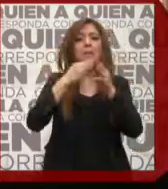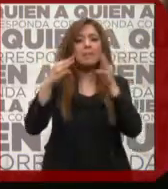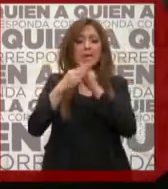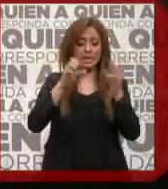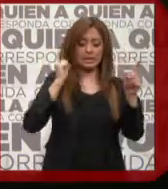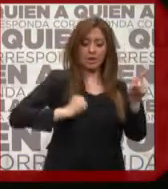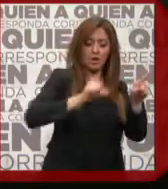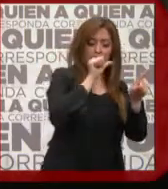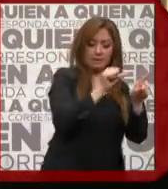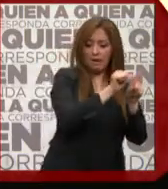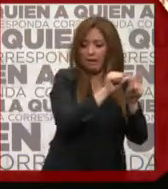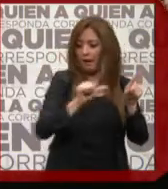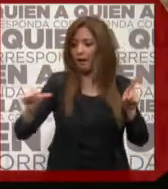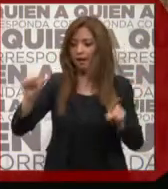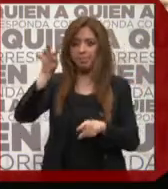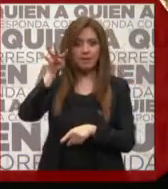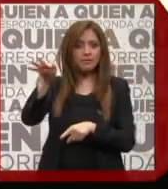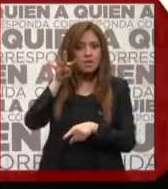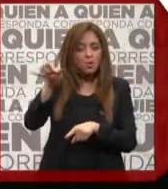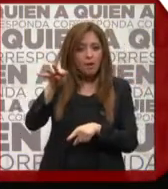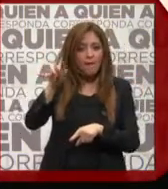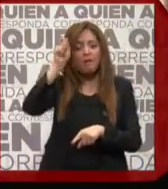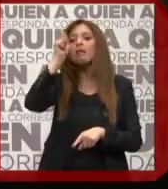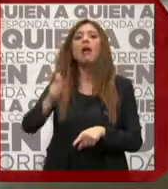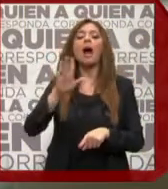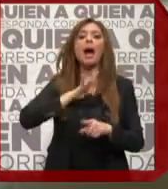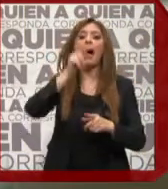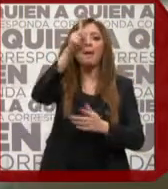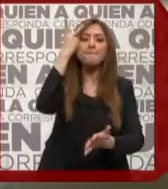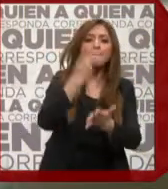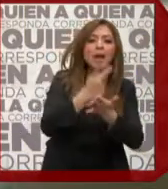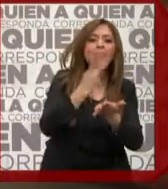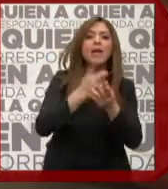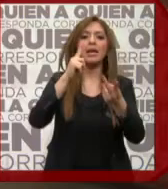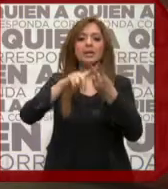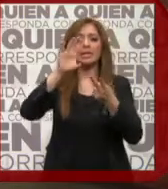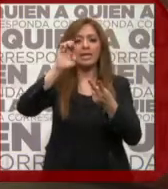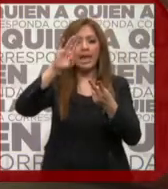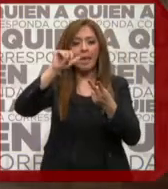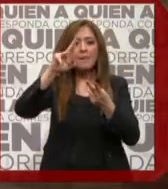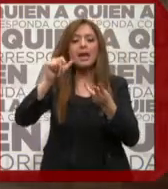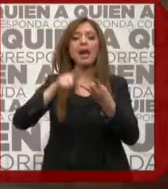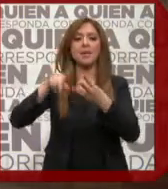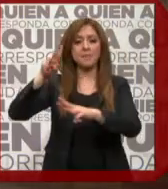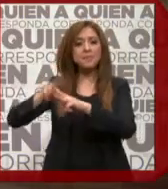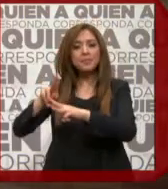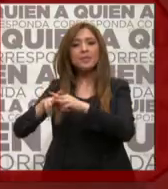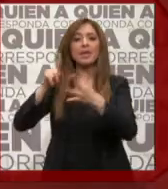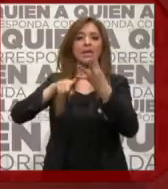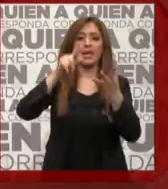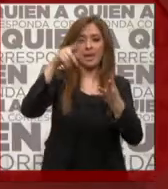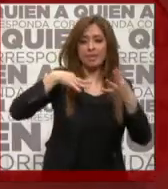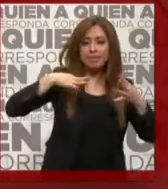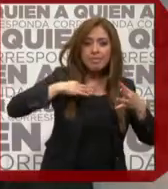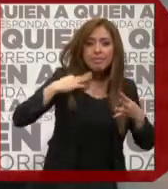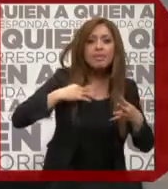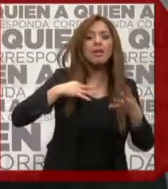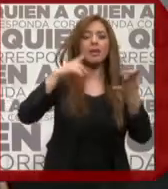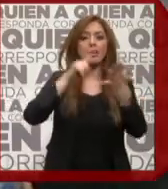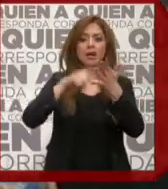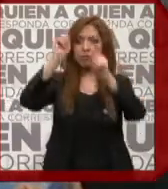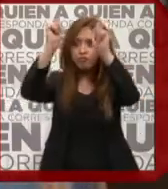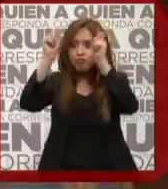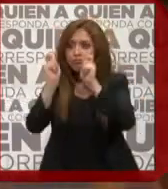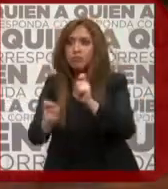siglo XIX. Los géneros que la conforman son platería, cerámica, mobiliario, textiles, escultura y pintura. Cuando